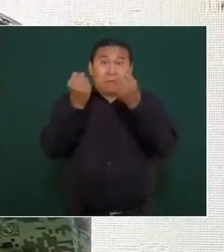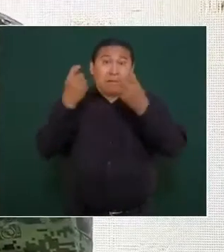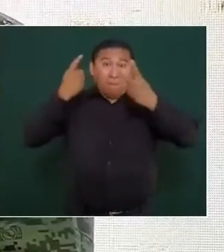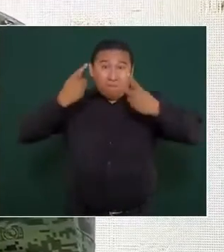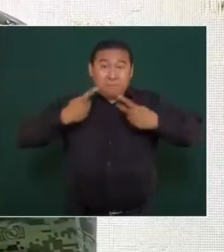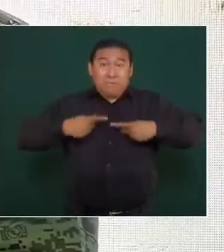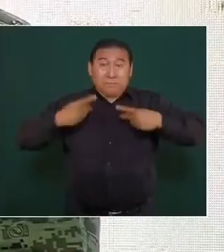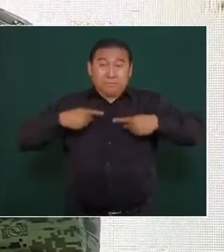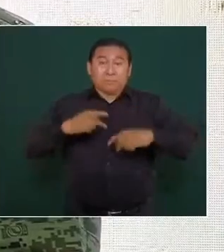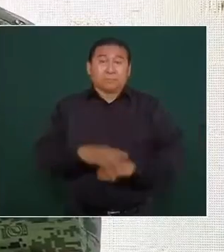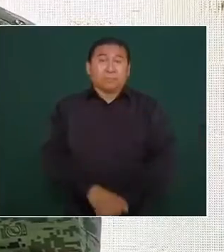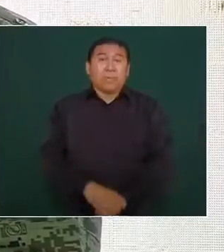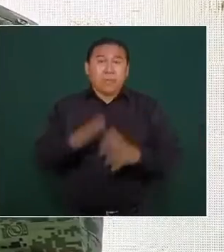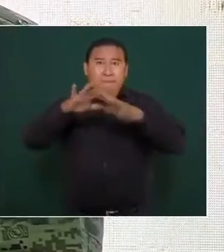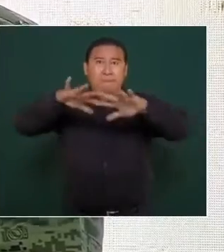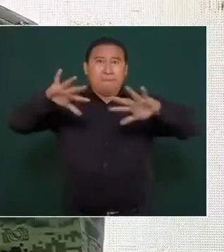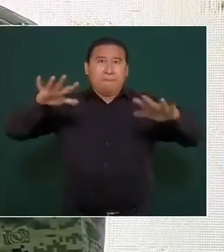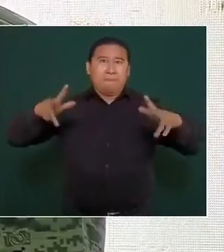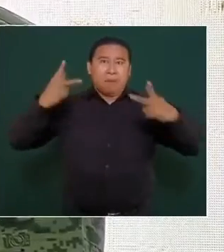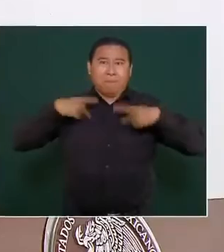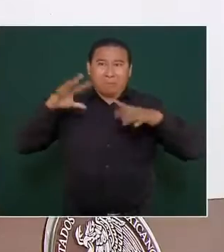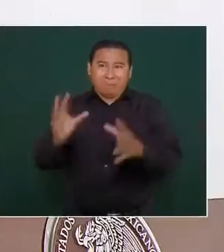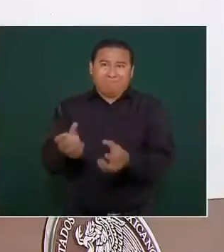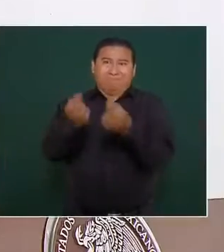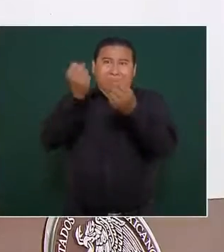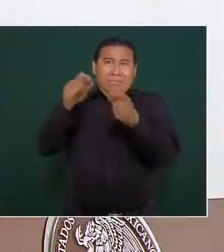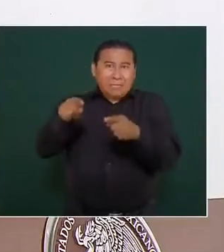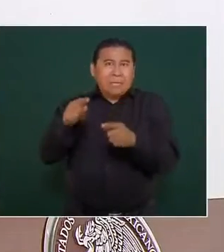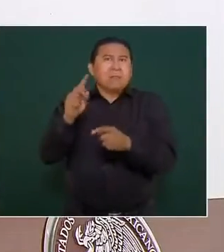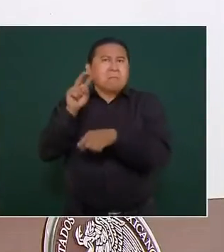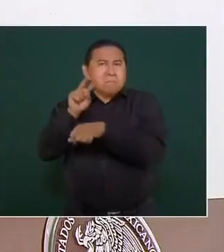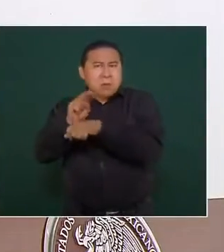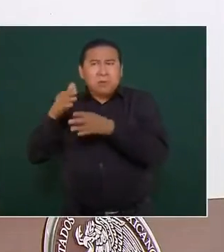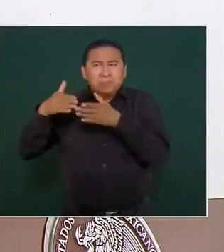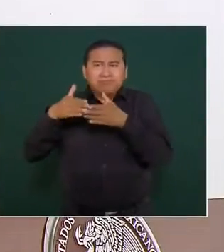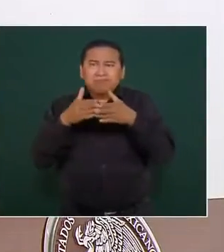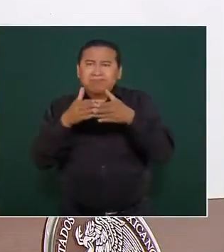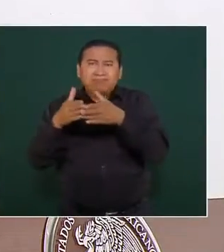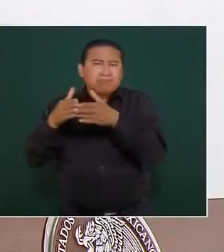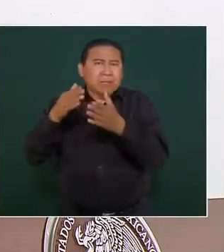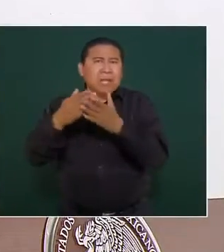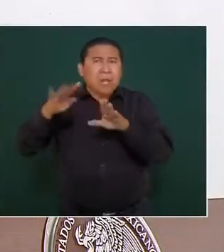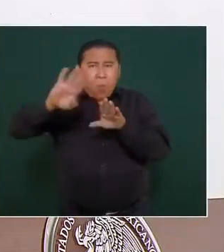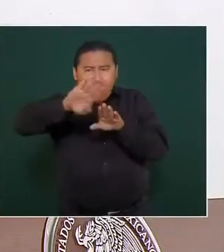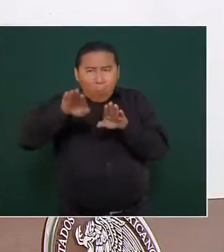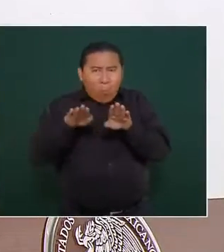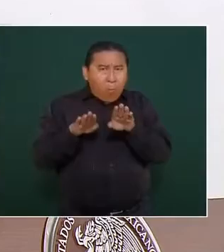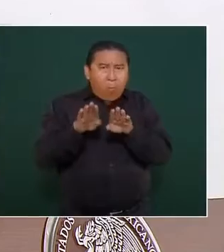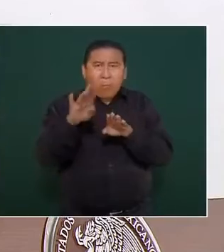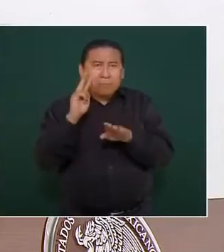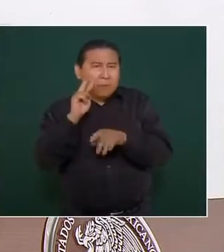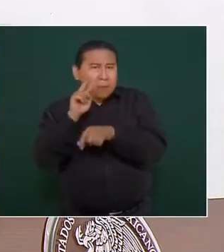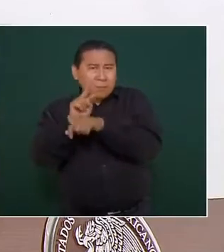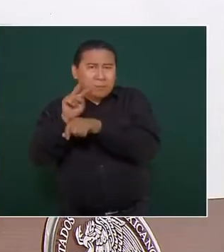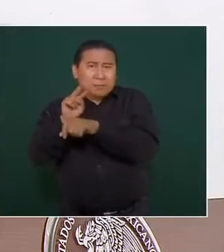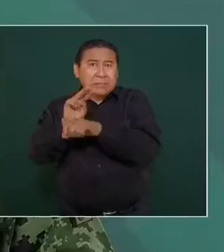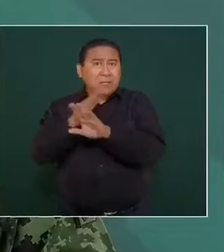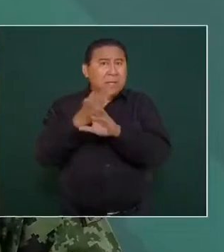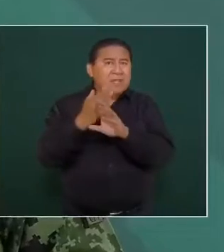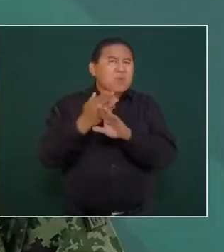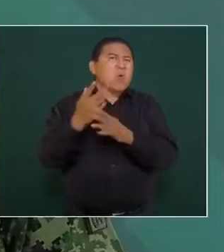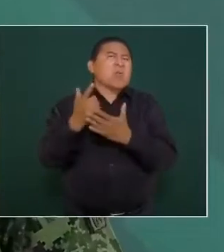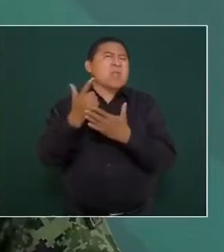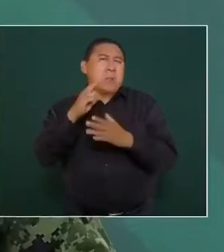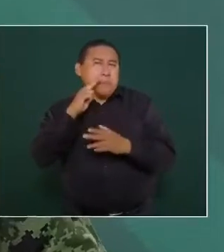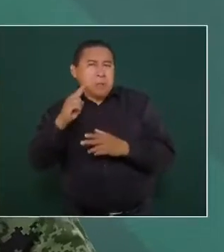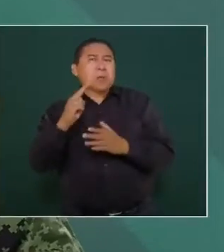personas en el mar, reconocimientos marítimos en la zona costera y acciones contra el